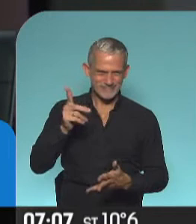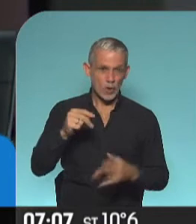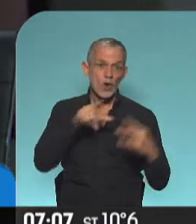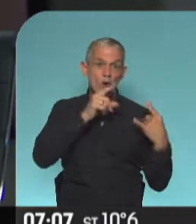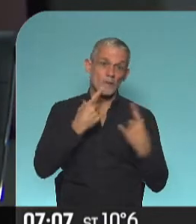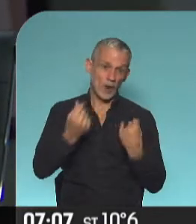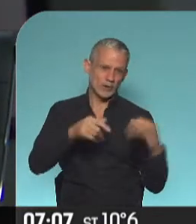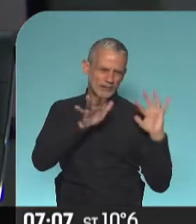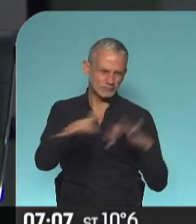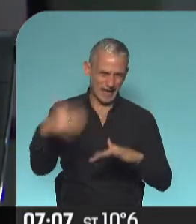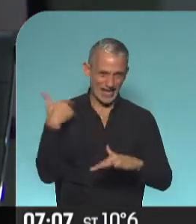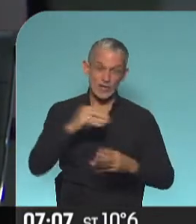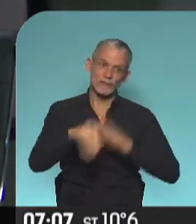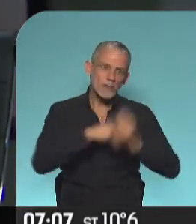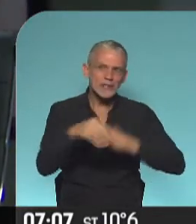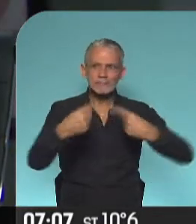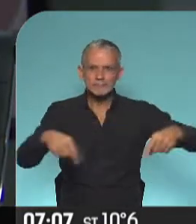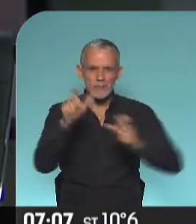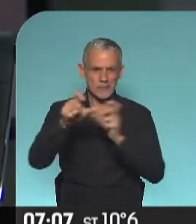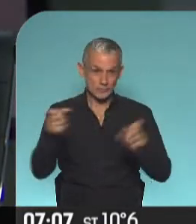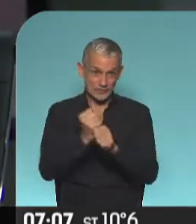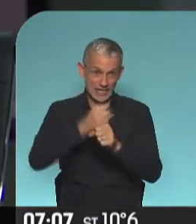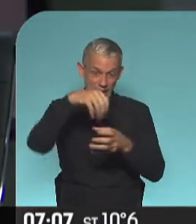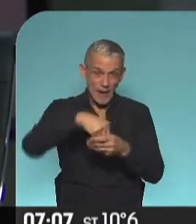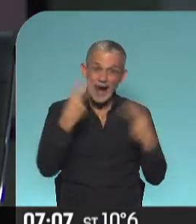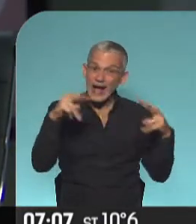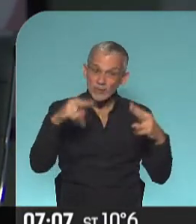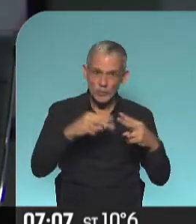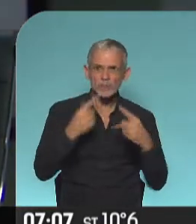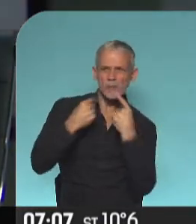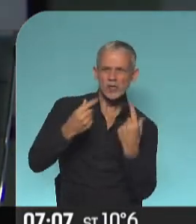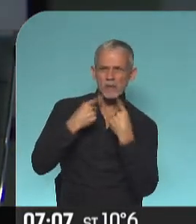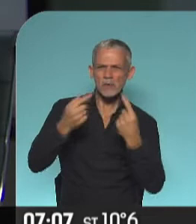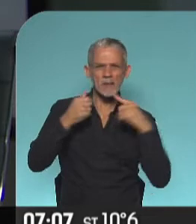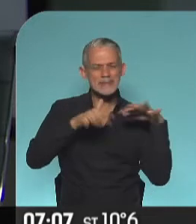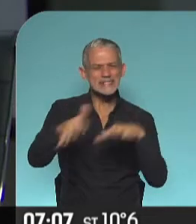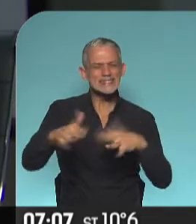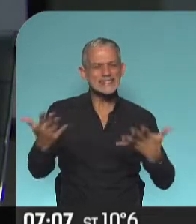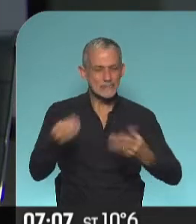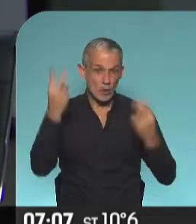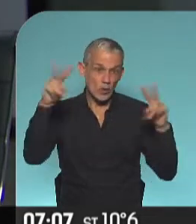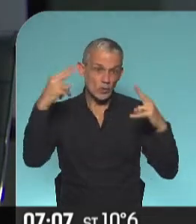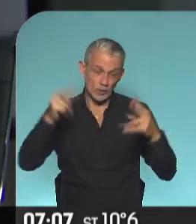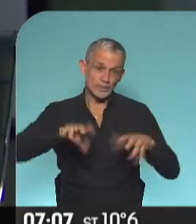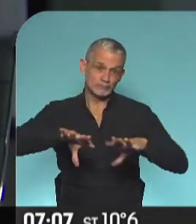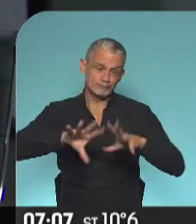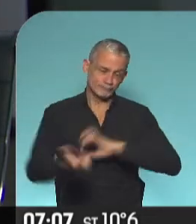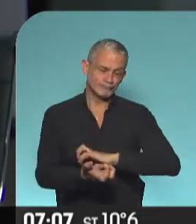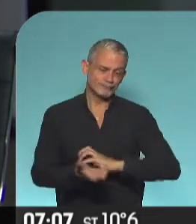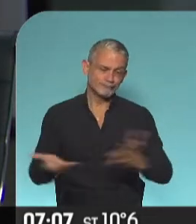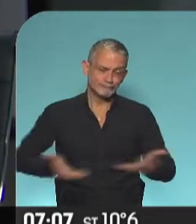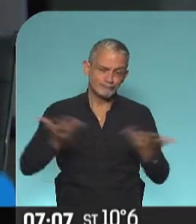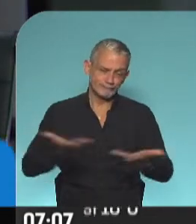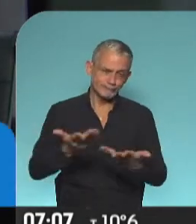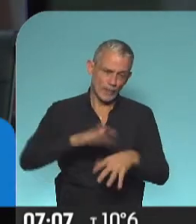protesta que hubo ayer, muchas familias, muchas personas que trabajan en el sector turístico, reclamando por porque el turismo es uno de los sectores más afectados de